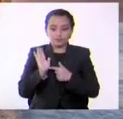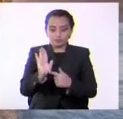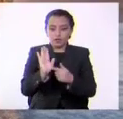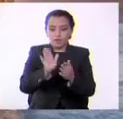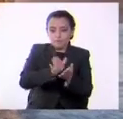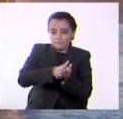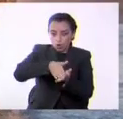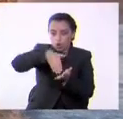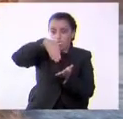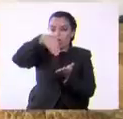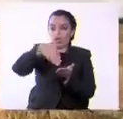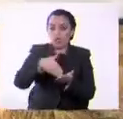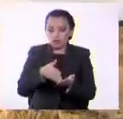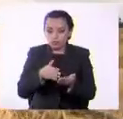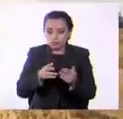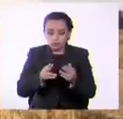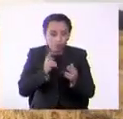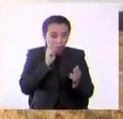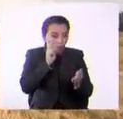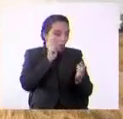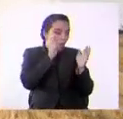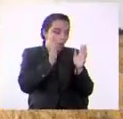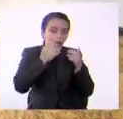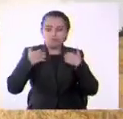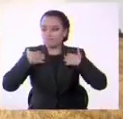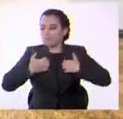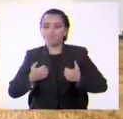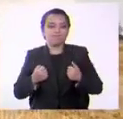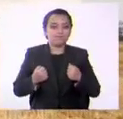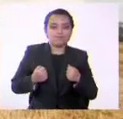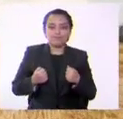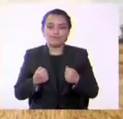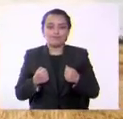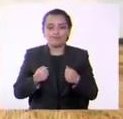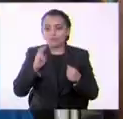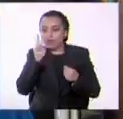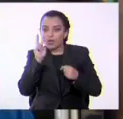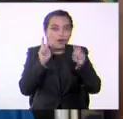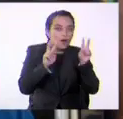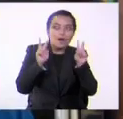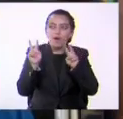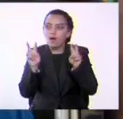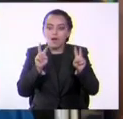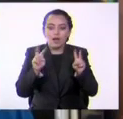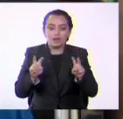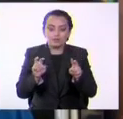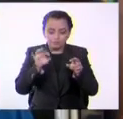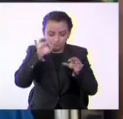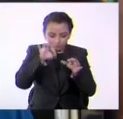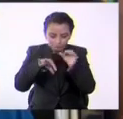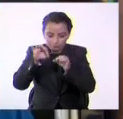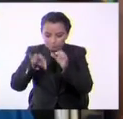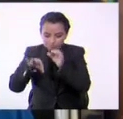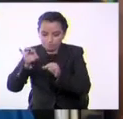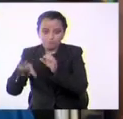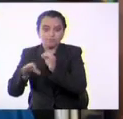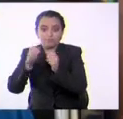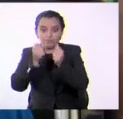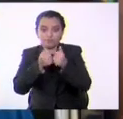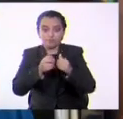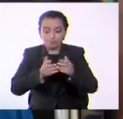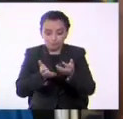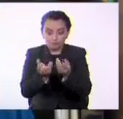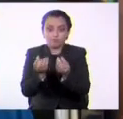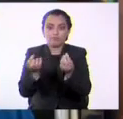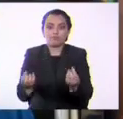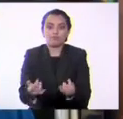la inversión turística, la generación de nuevos productos agrícolas van a comenzar a impactar las economías